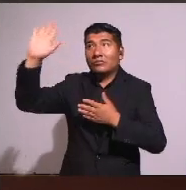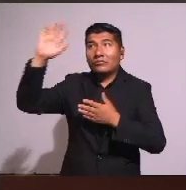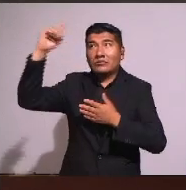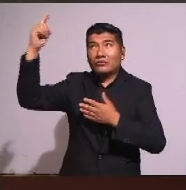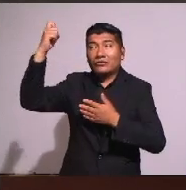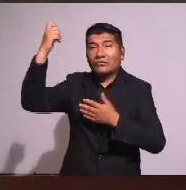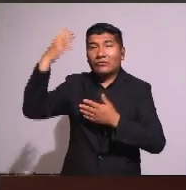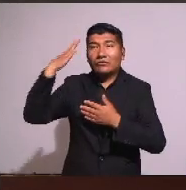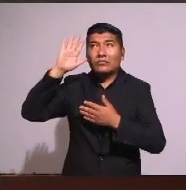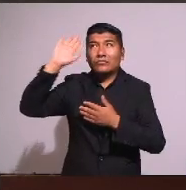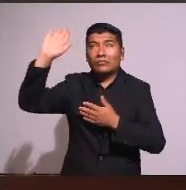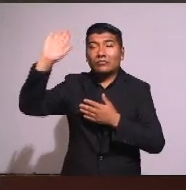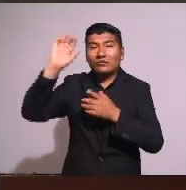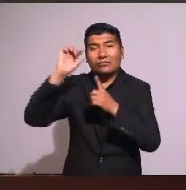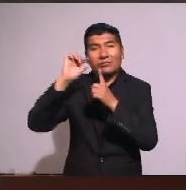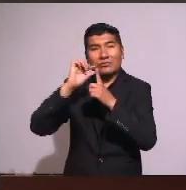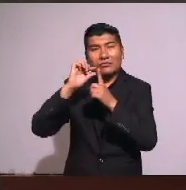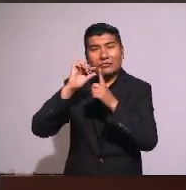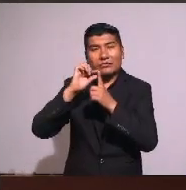palabra.